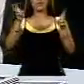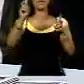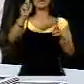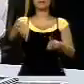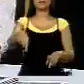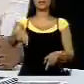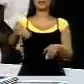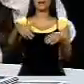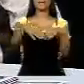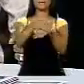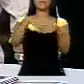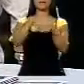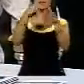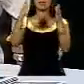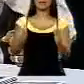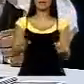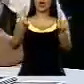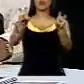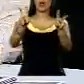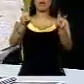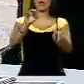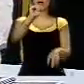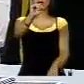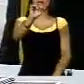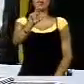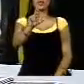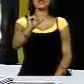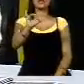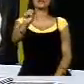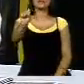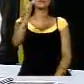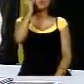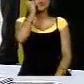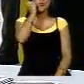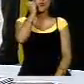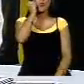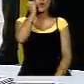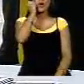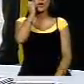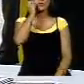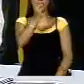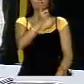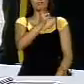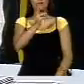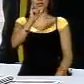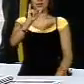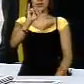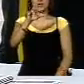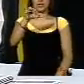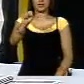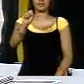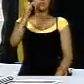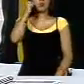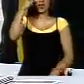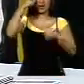hecho un esfuerzo para crear herramientas jurídicas. Declaró la ministra Iris Valera en torno a la creación del nuevo ministerio